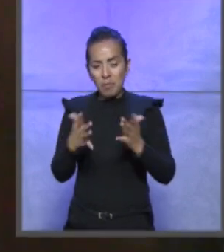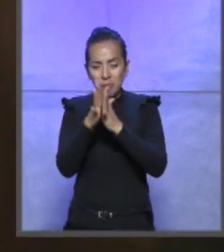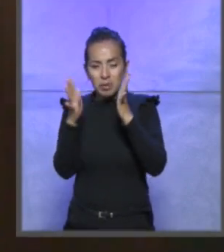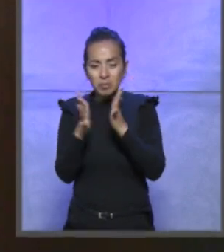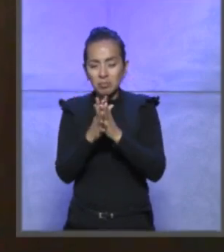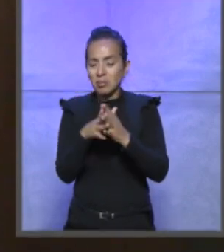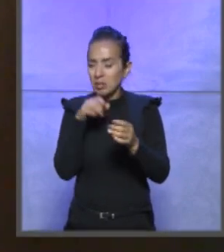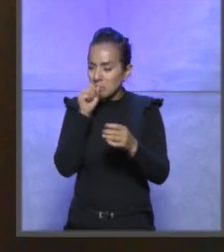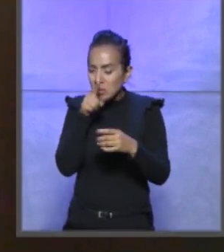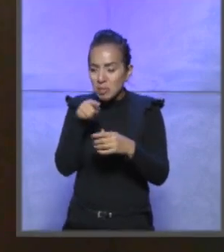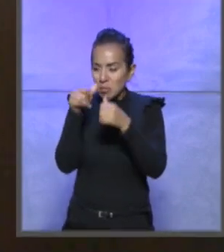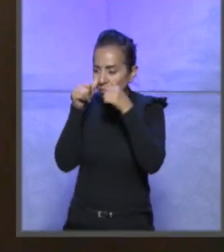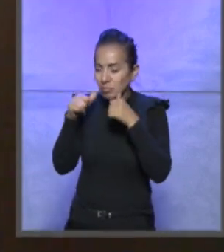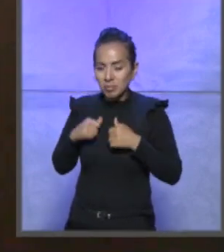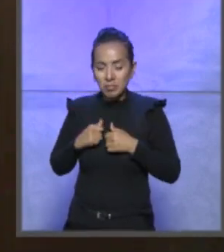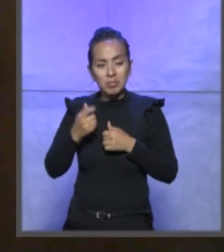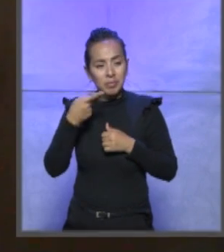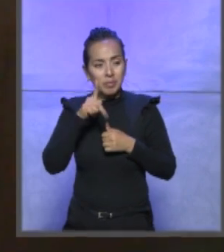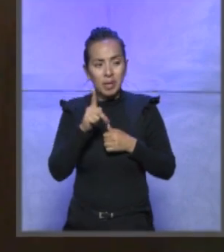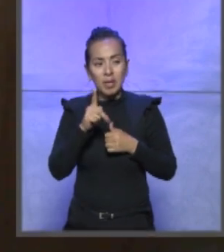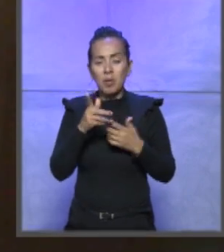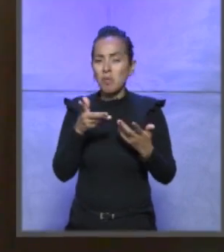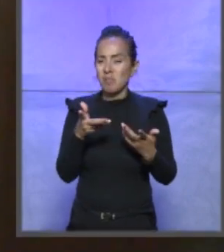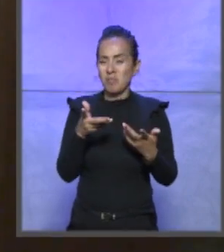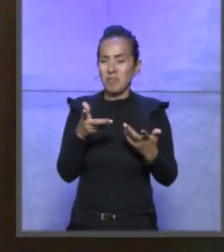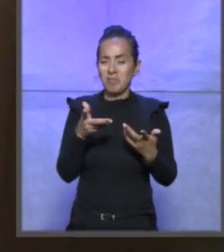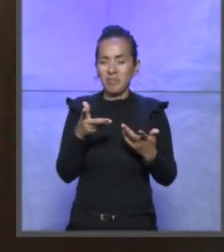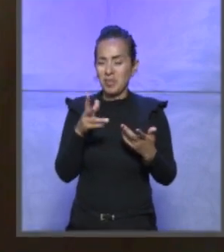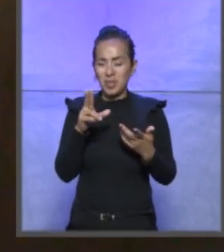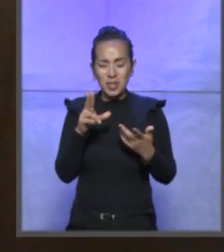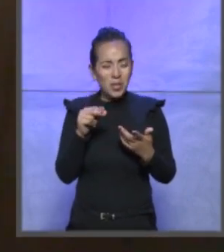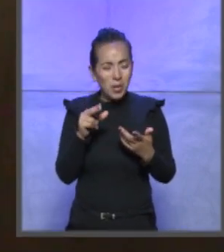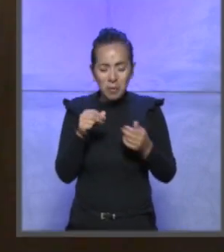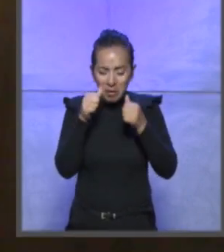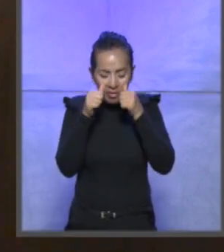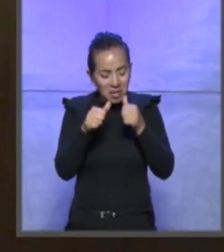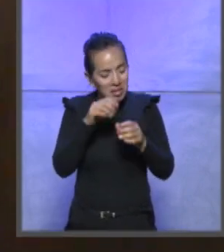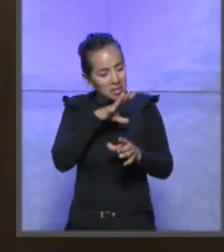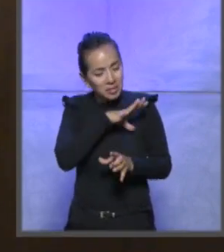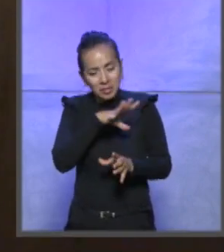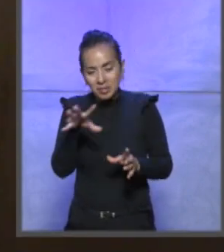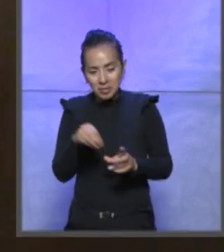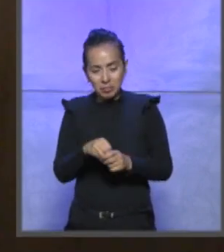tanto de participar como de ser escuchados? Pero no la responde por completo. ¿Por qué? Porque pese a que